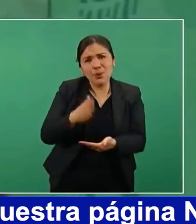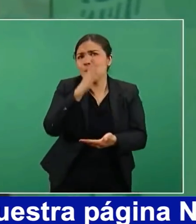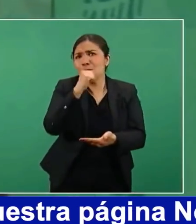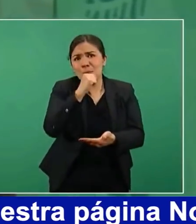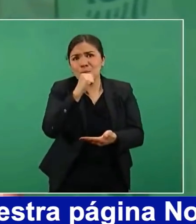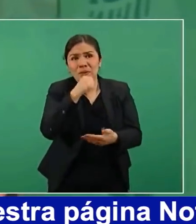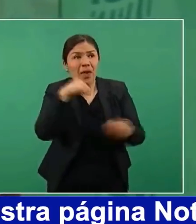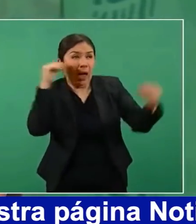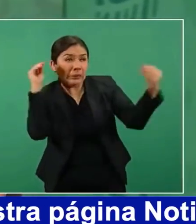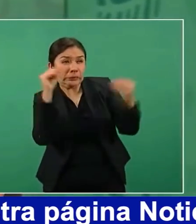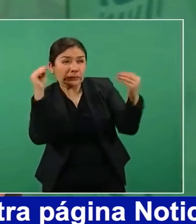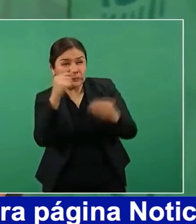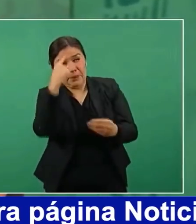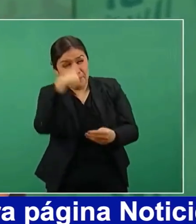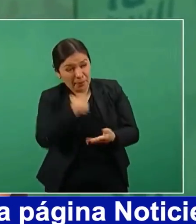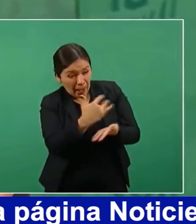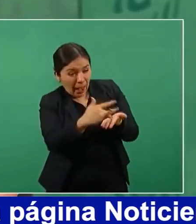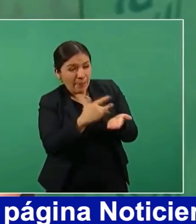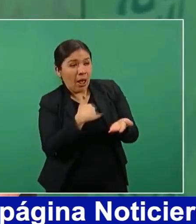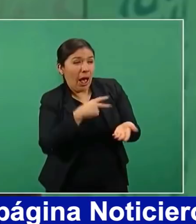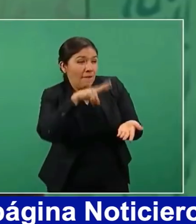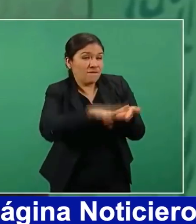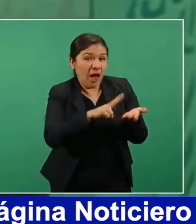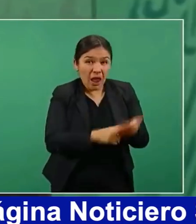principios no se pueden negociar,